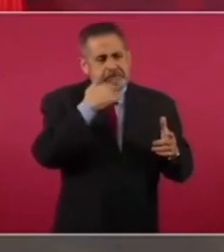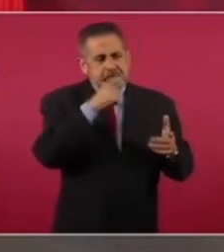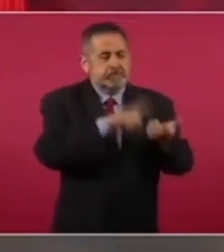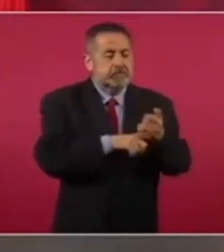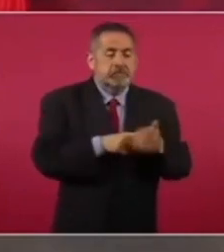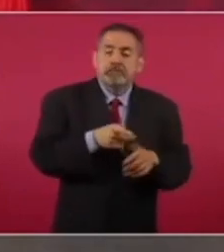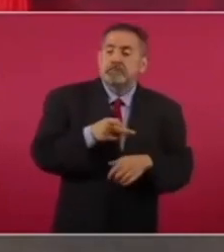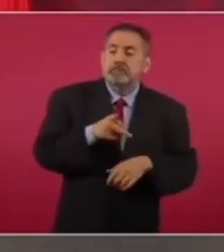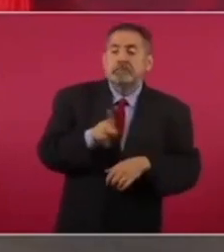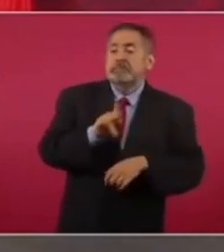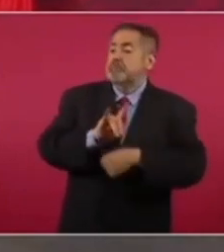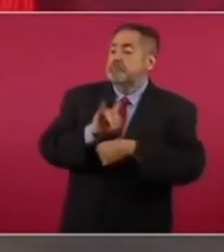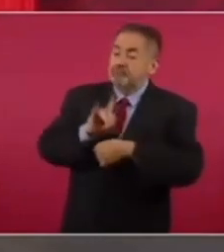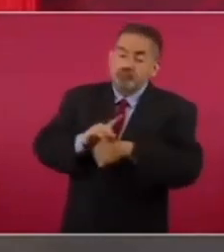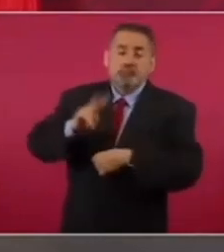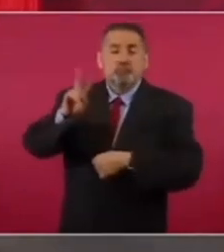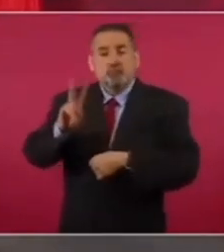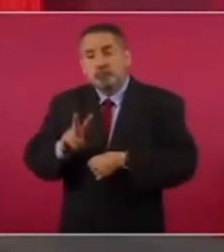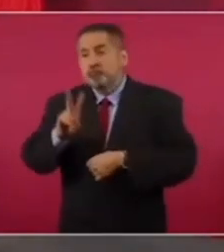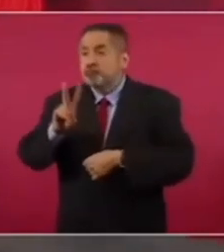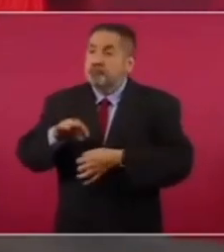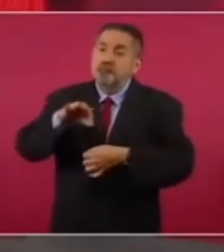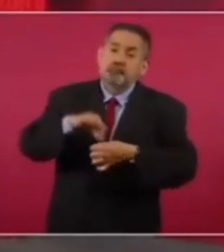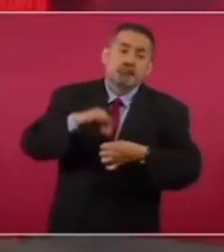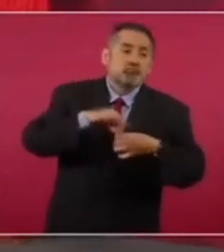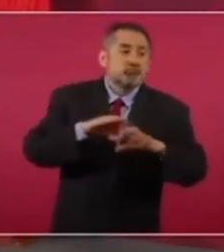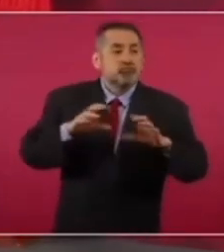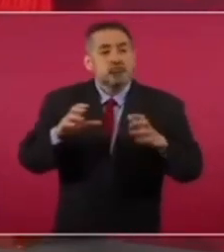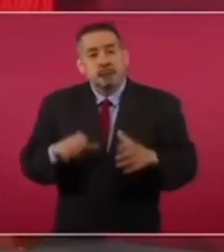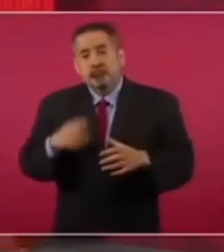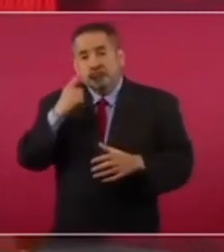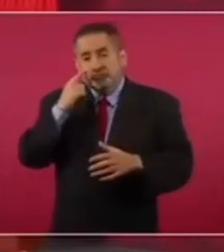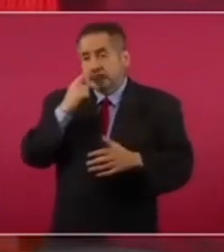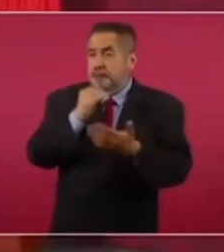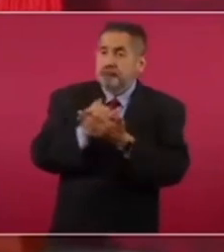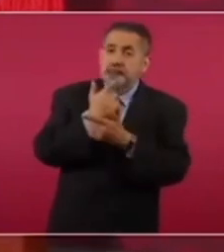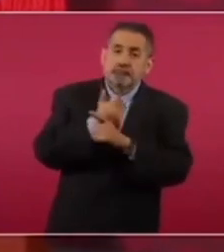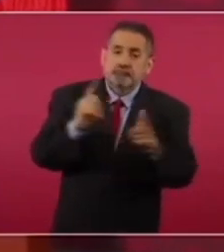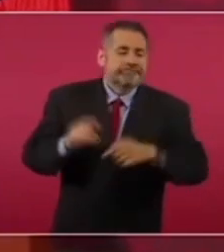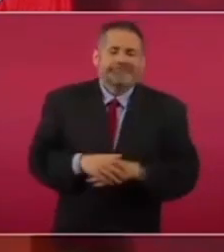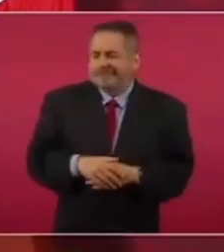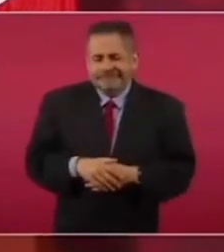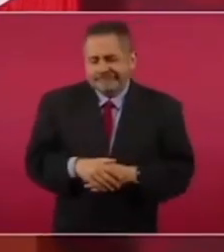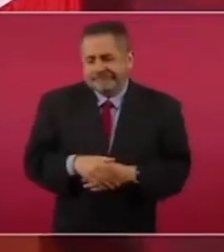simularan de que en México había democracia.